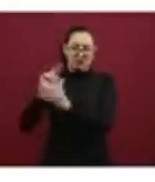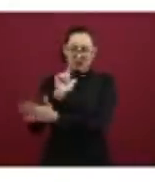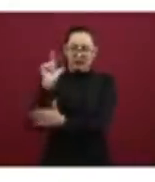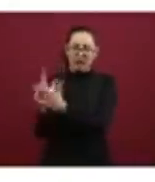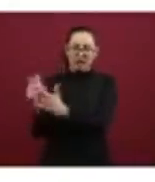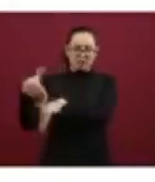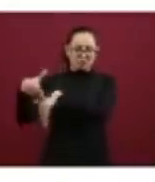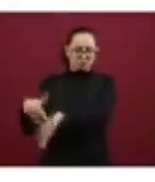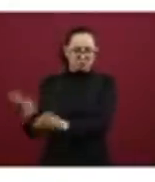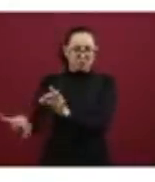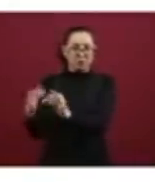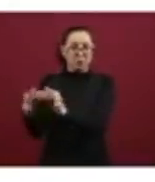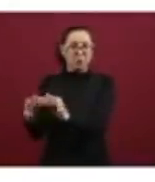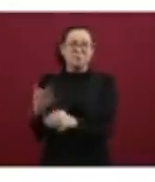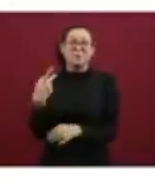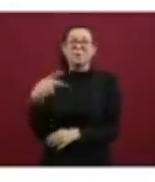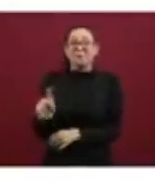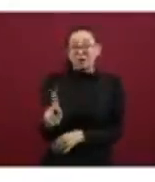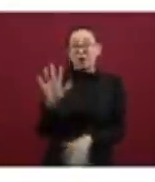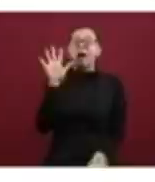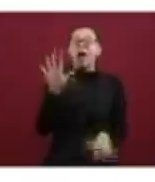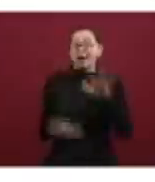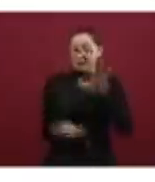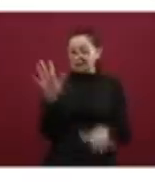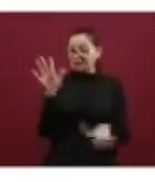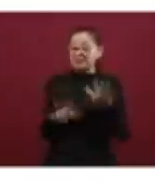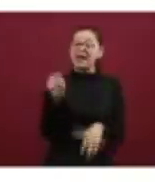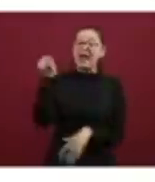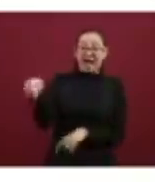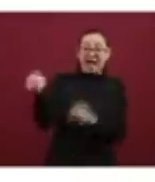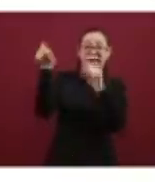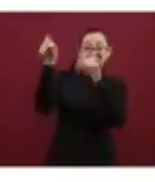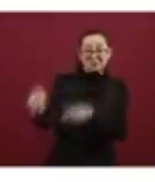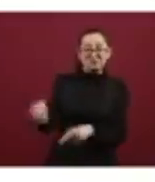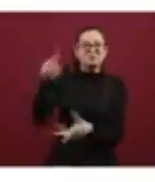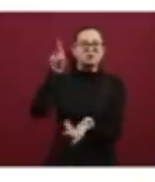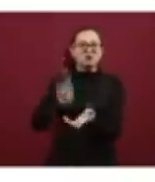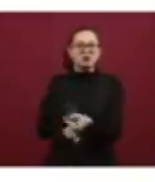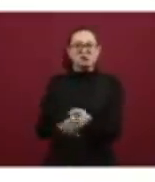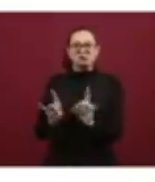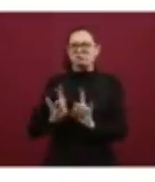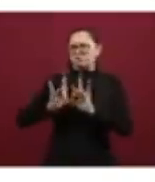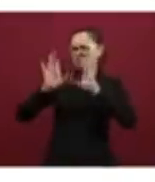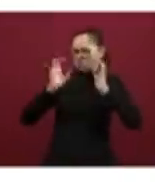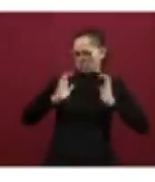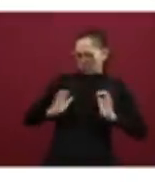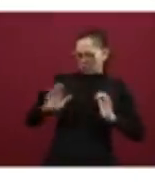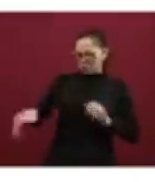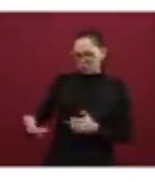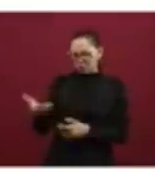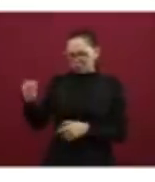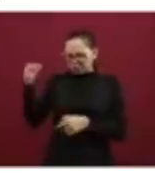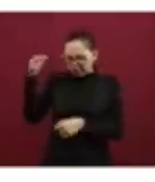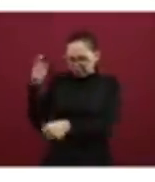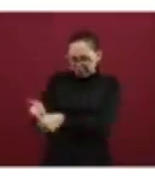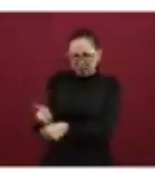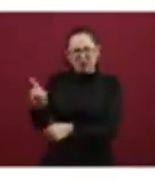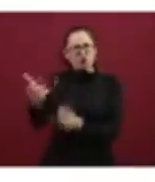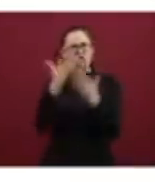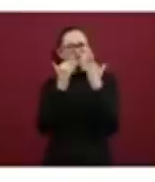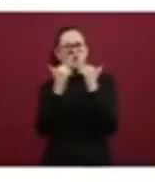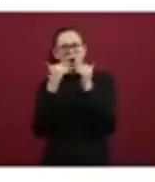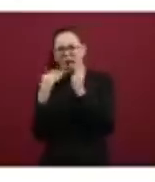donde no se lleva el registro de las personas que se ubican en estas fosas, donde también los grupos delictivos